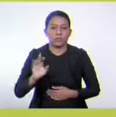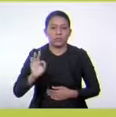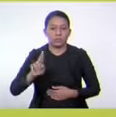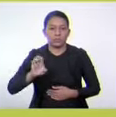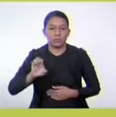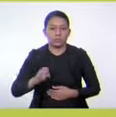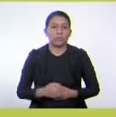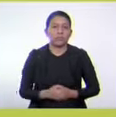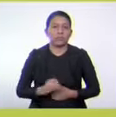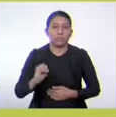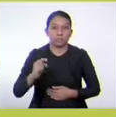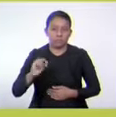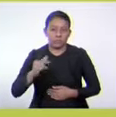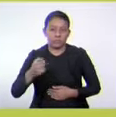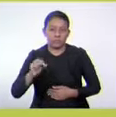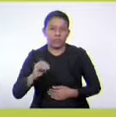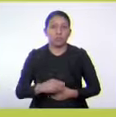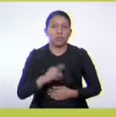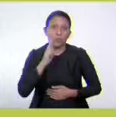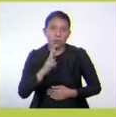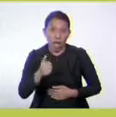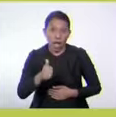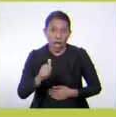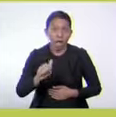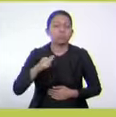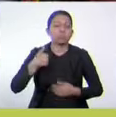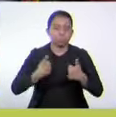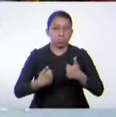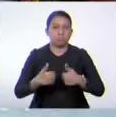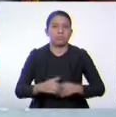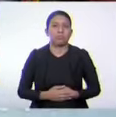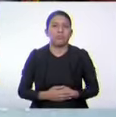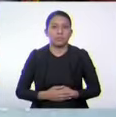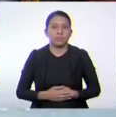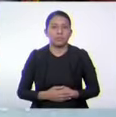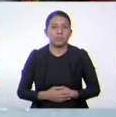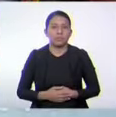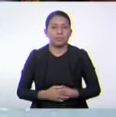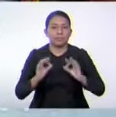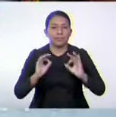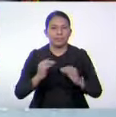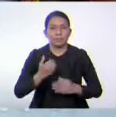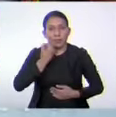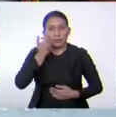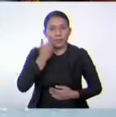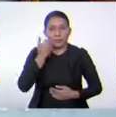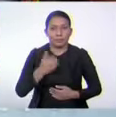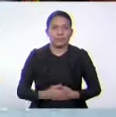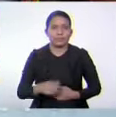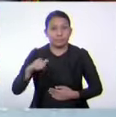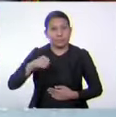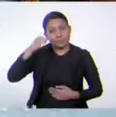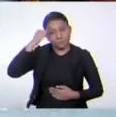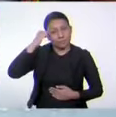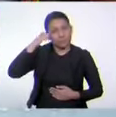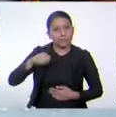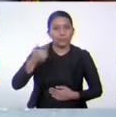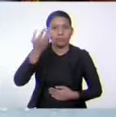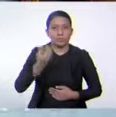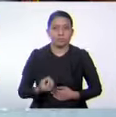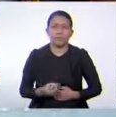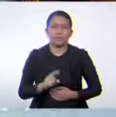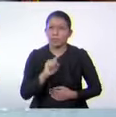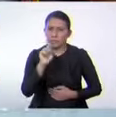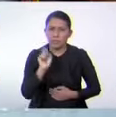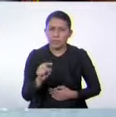A, estás en lo correcto. ¡Excelente! Muy bien, jóvenes. Con lo que hemos aprendido este día, te